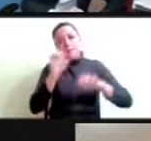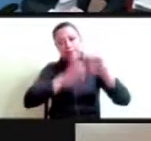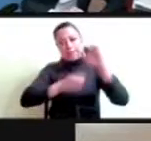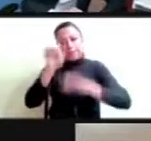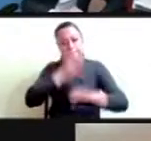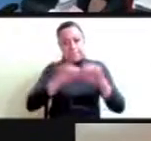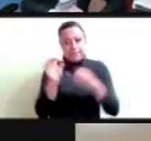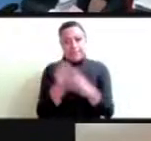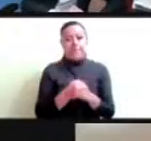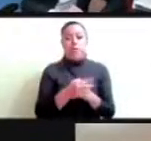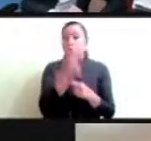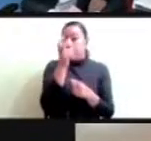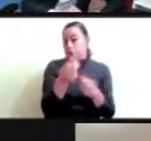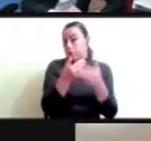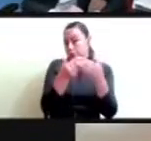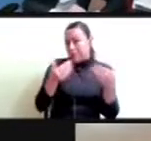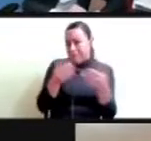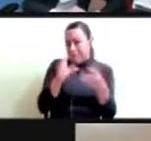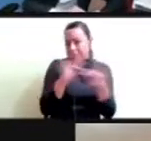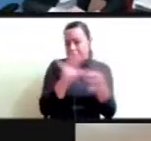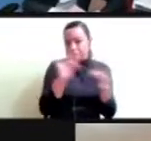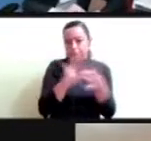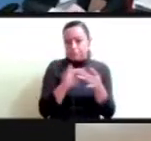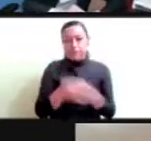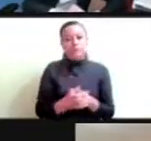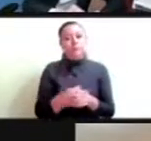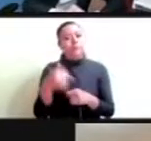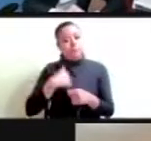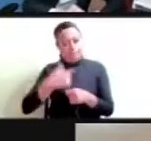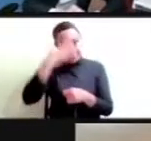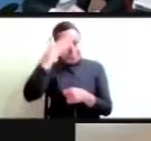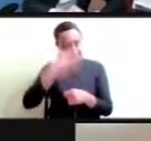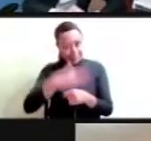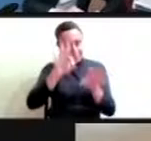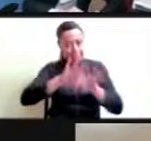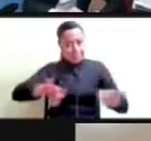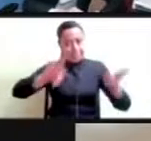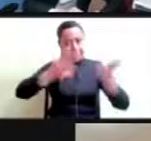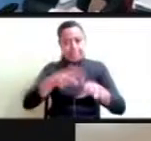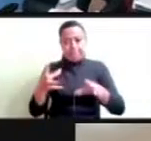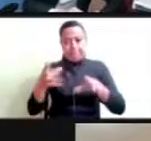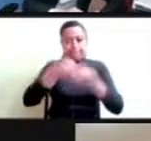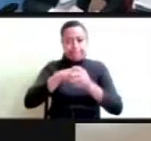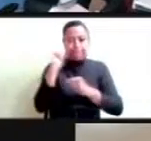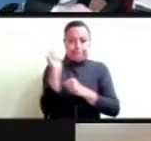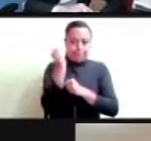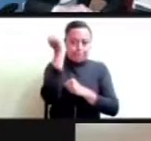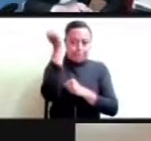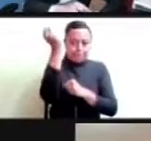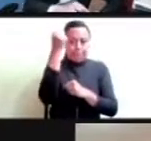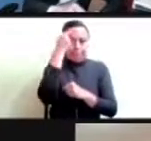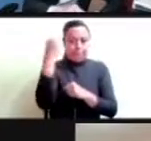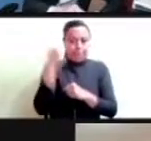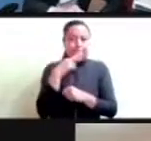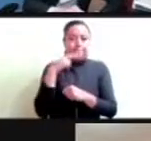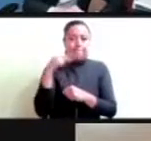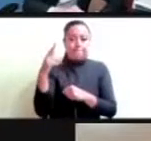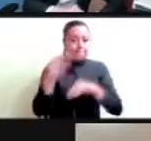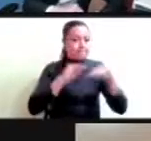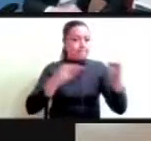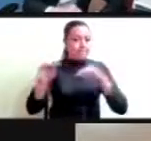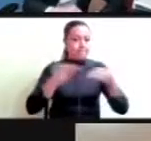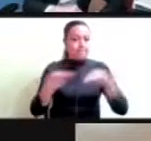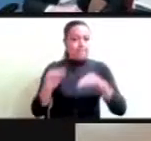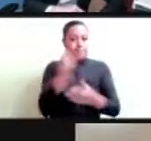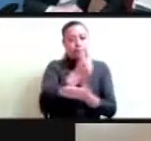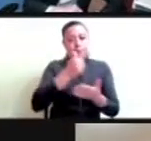lo anterior, y en plena conciencia de la importancia que tiene incluir la tecnología para mejorar la movilidad de la ciudad,